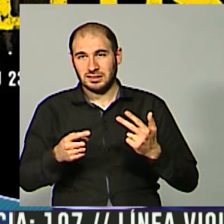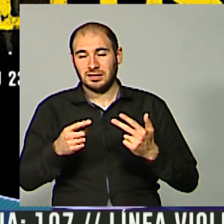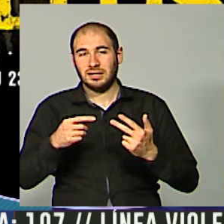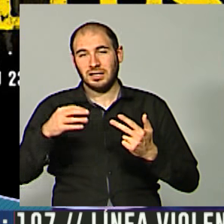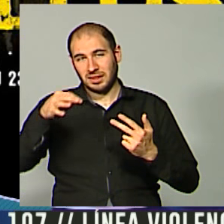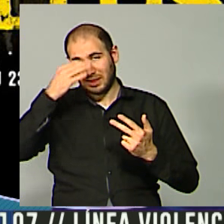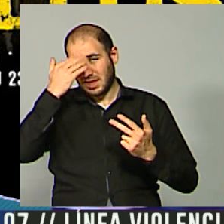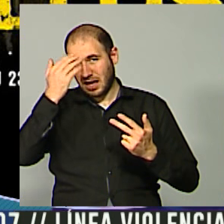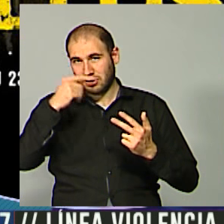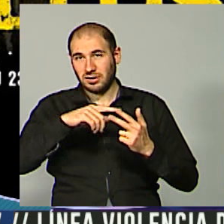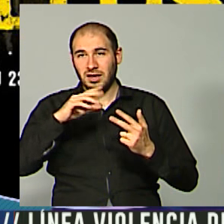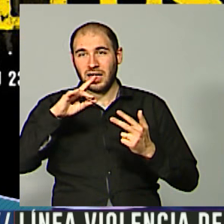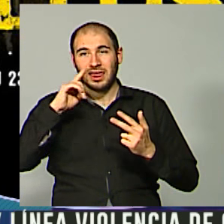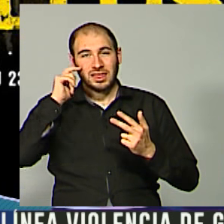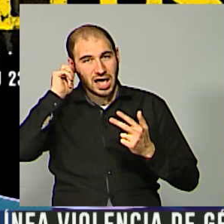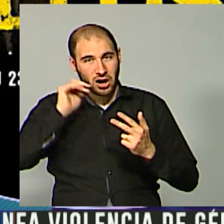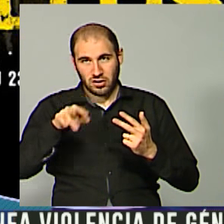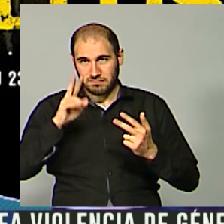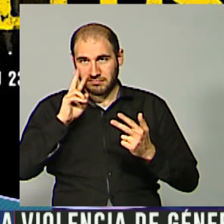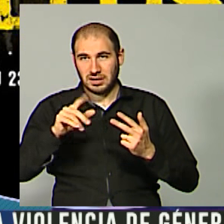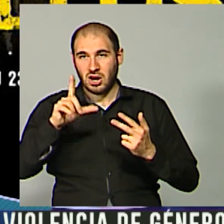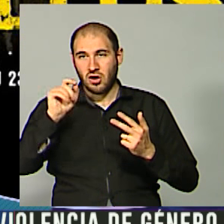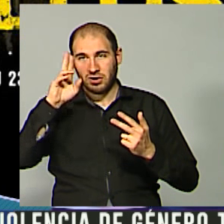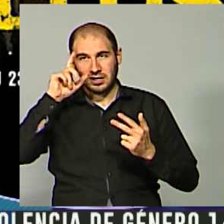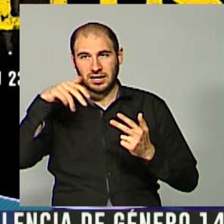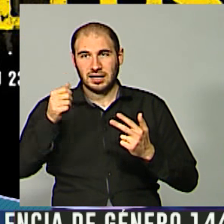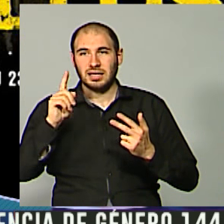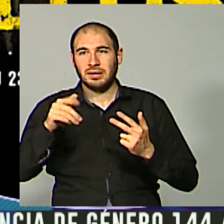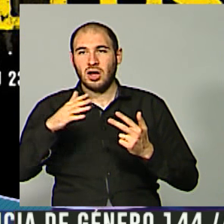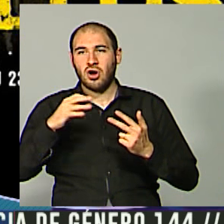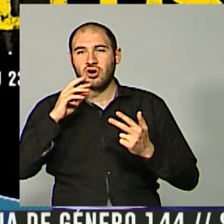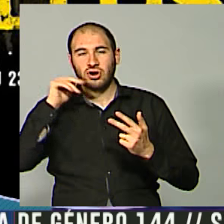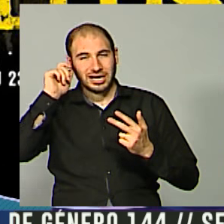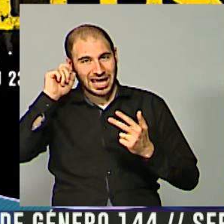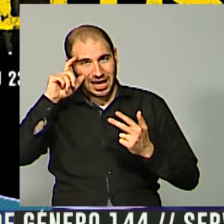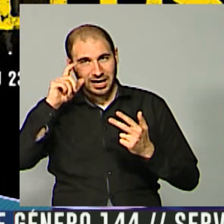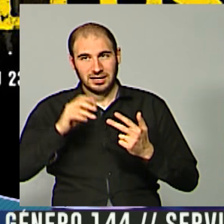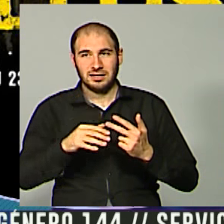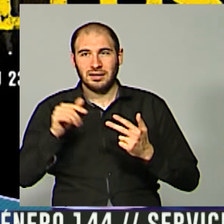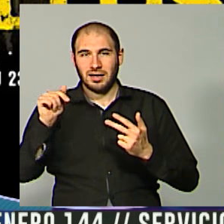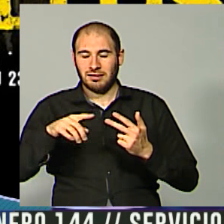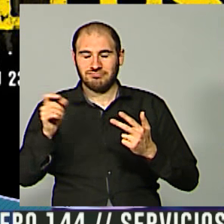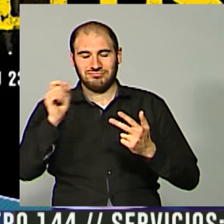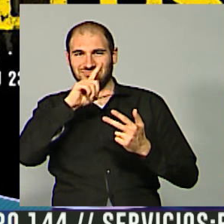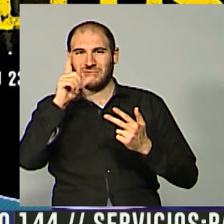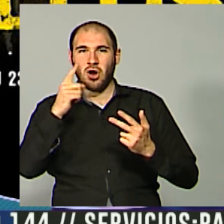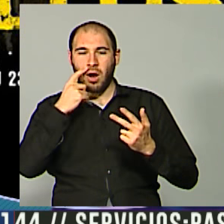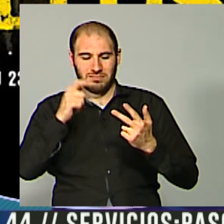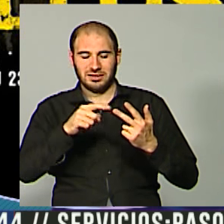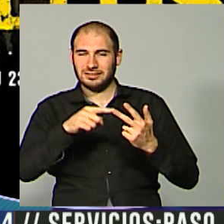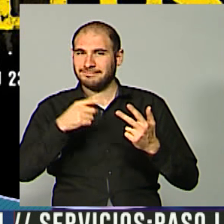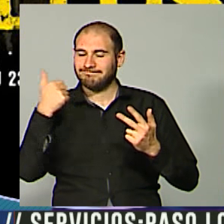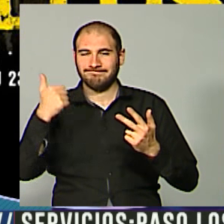intérpretes, que son Diego Nogara, a quien hemos estado viendo, a Lorena Pereira, y Jorge Fornés, que es tremendamente impresionante la actuación de Jorge Fornés, que